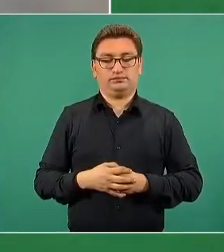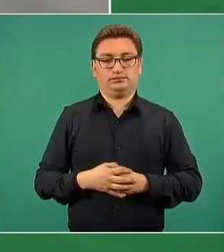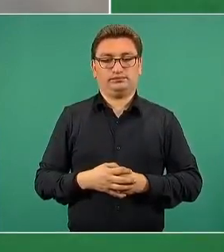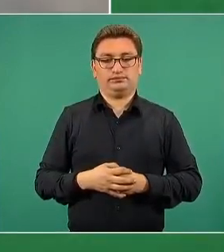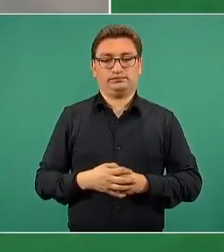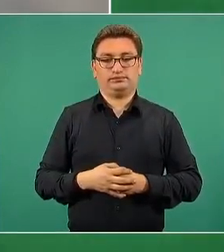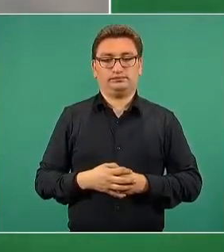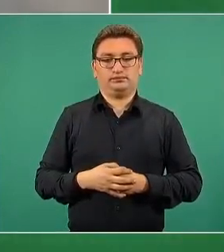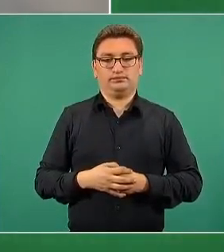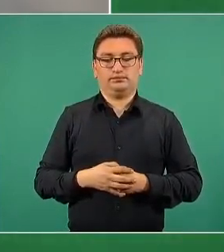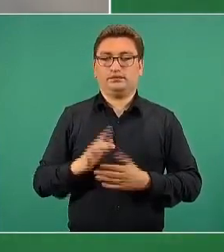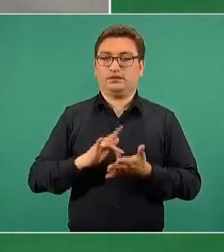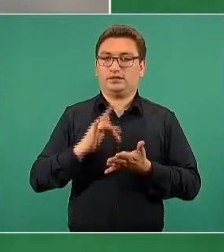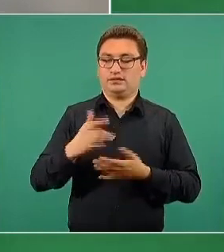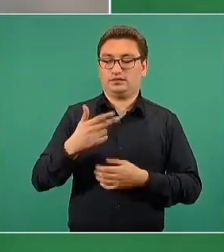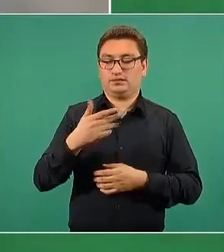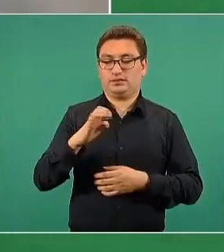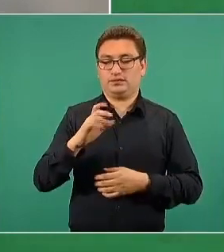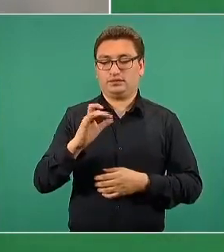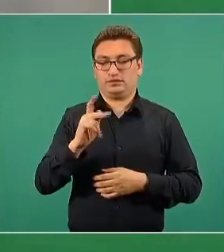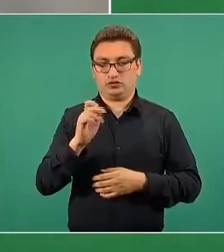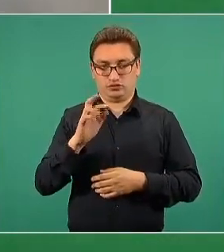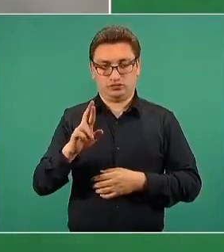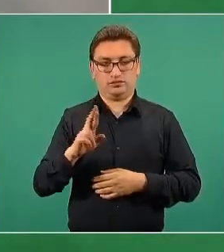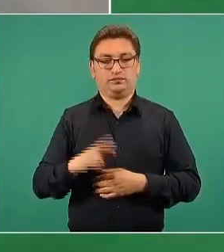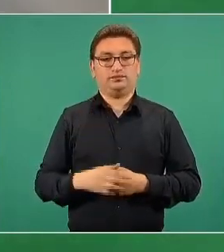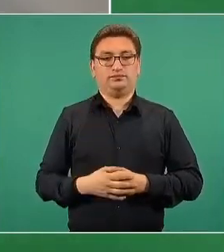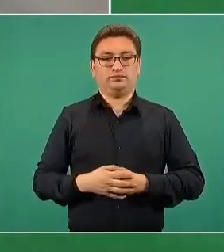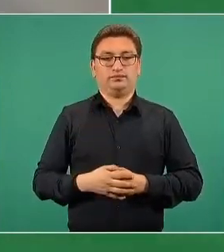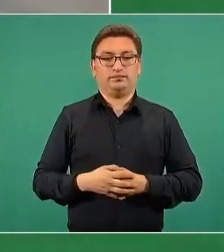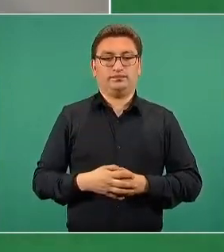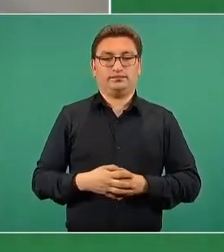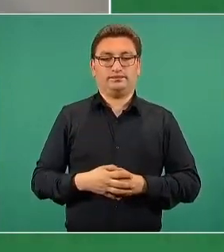Muchas gracias, Héctor. Gracias, doctor.